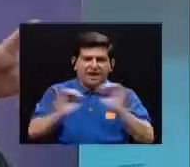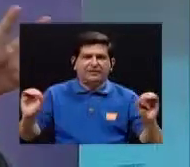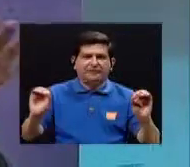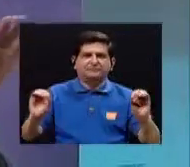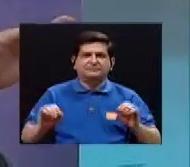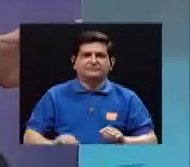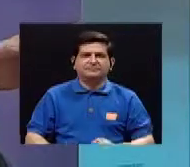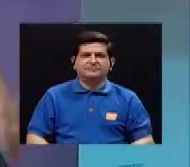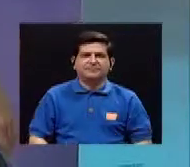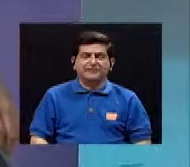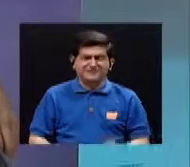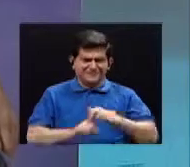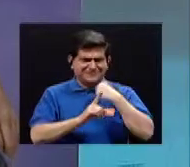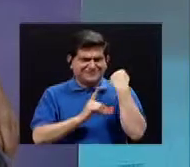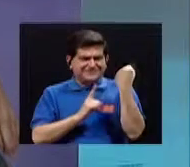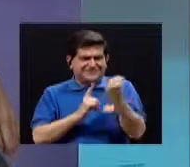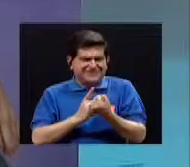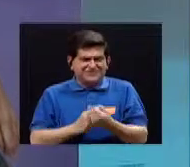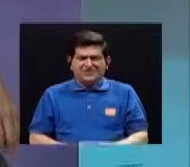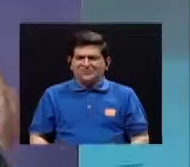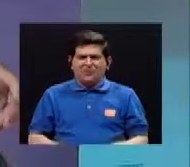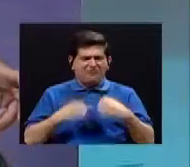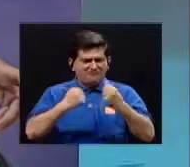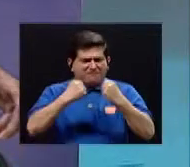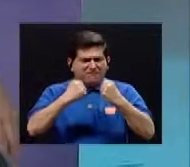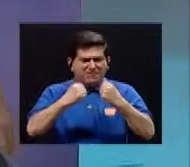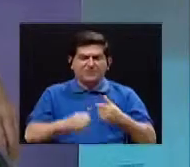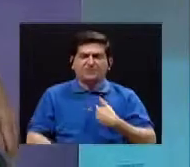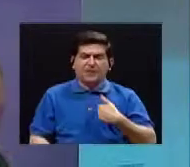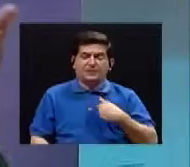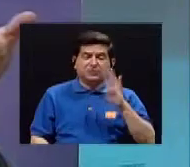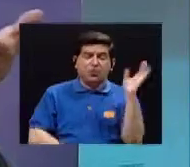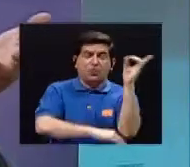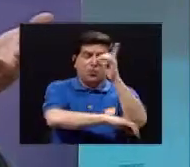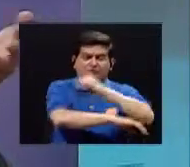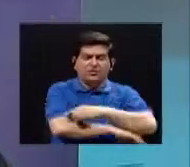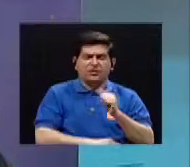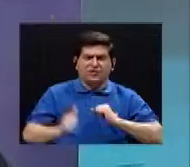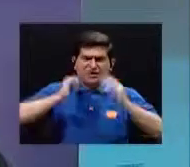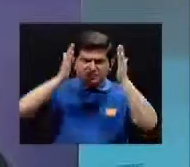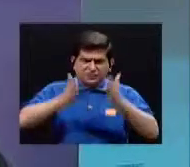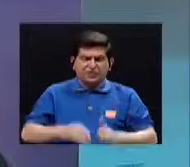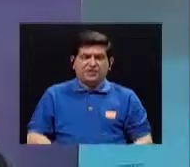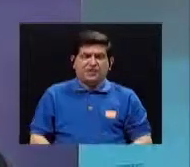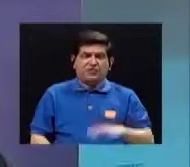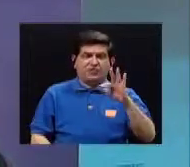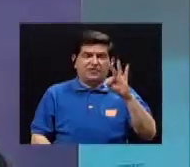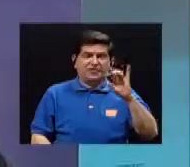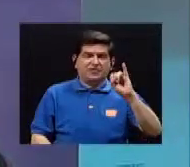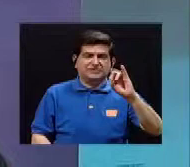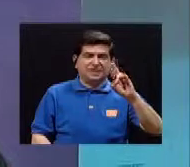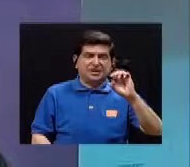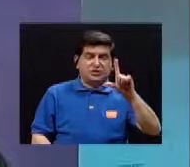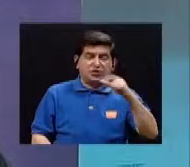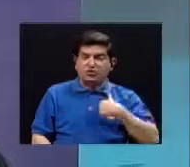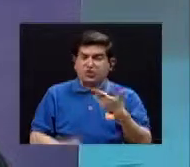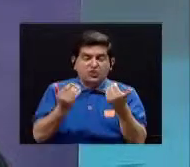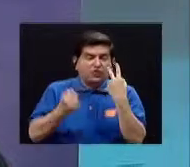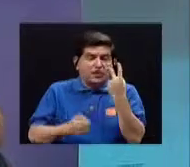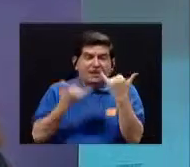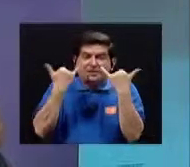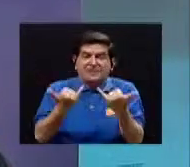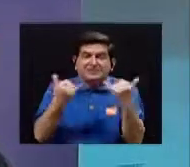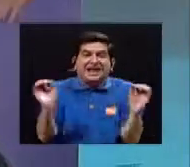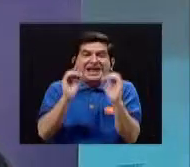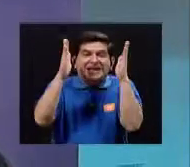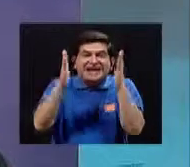nada entonces fue como muy fue demasiado intenso yo yo duré cuatro días con los actores en el tirol y no quería volver a